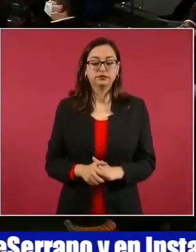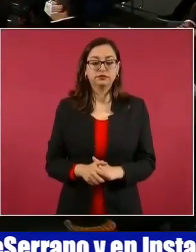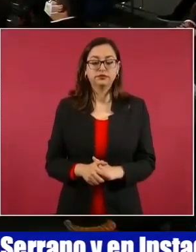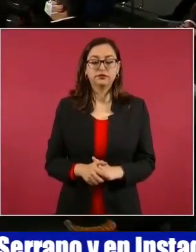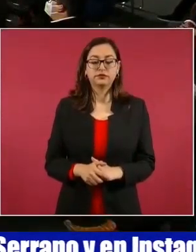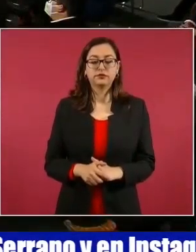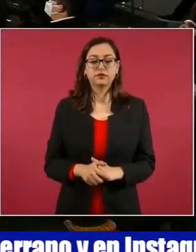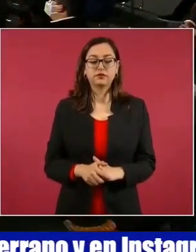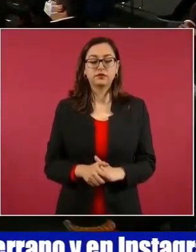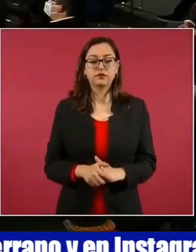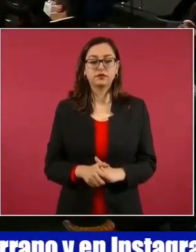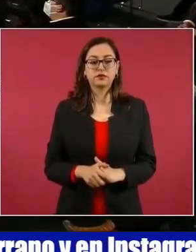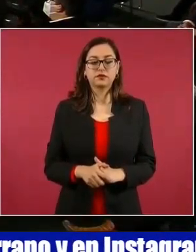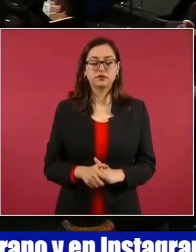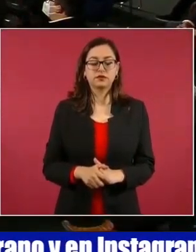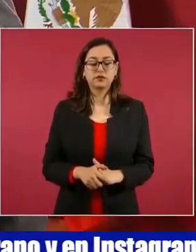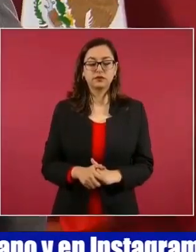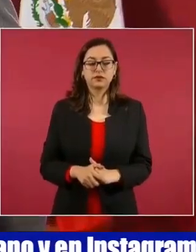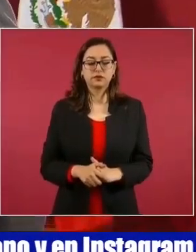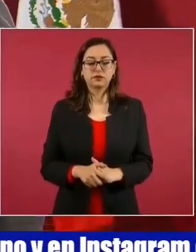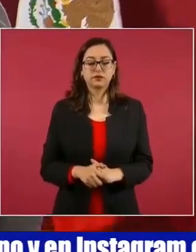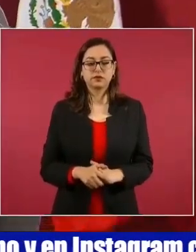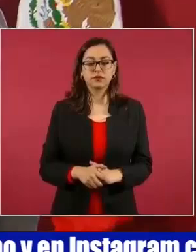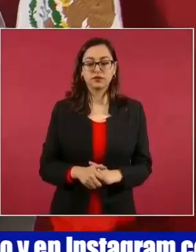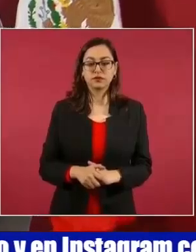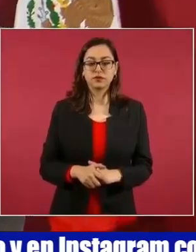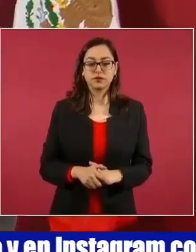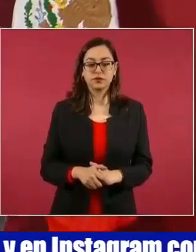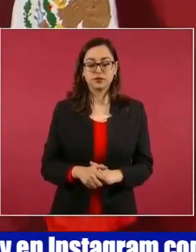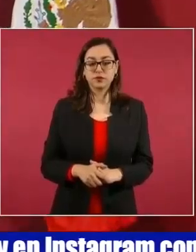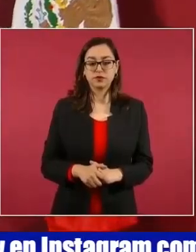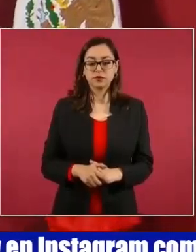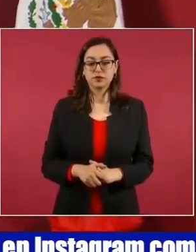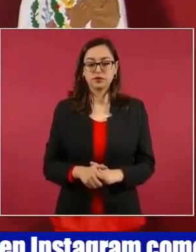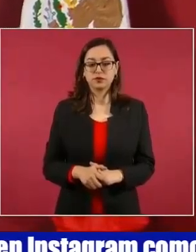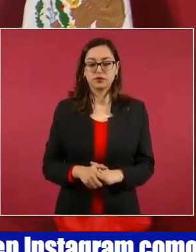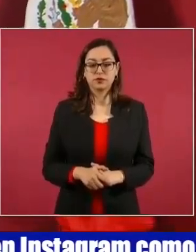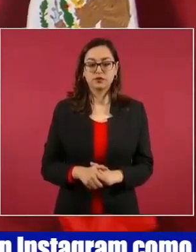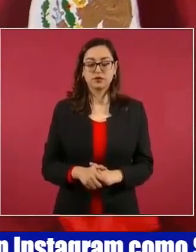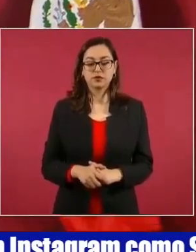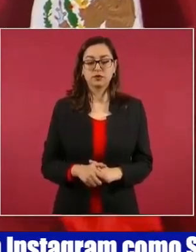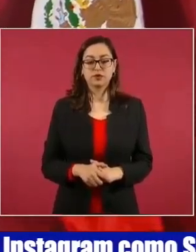planteamientos, Ernesto Ledesma le responde pues con